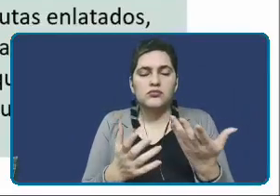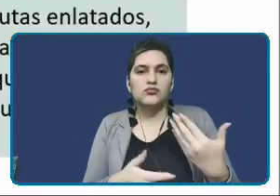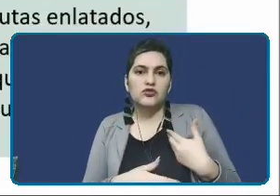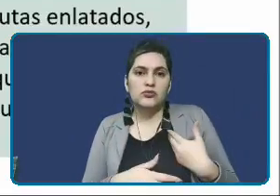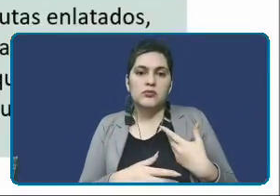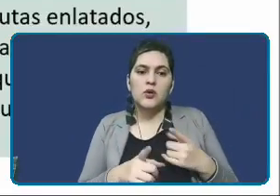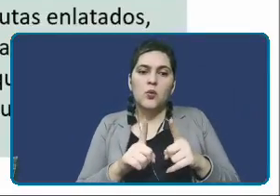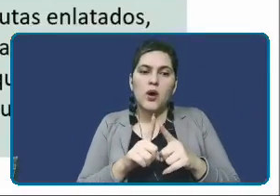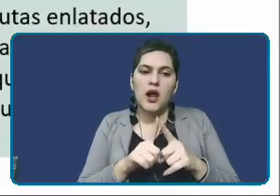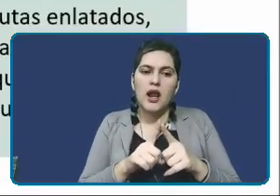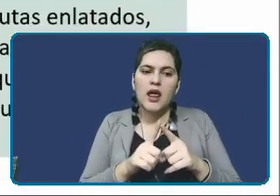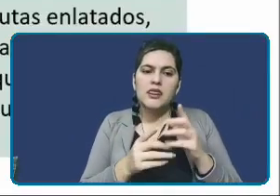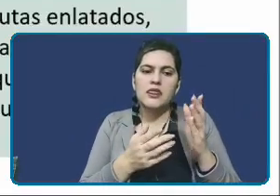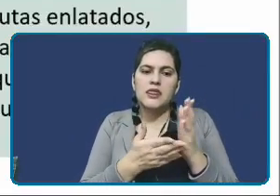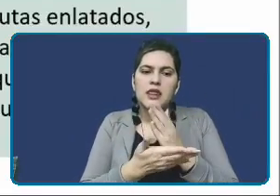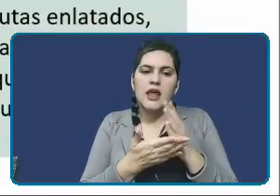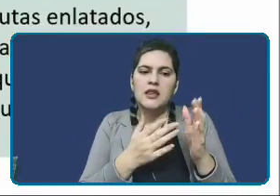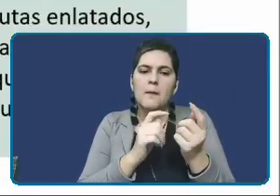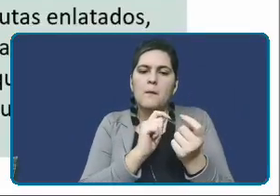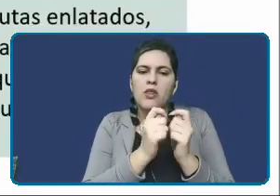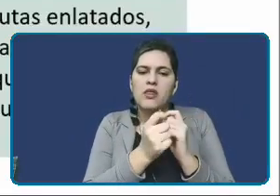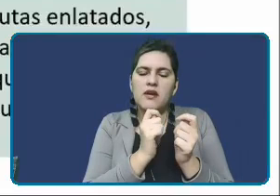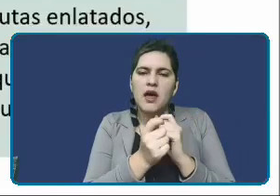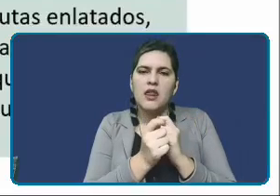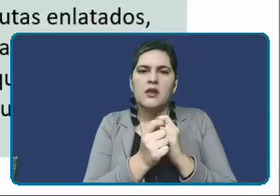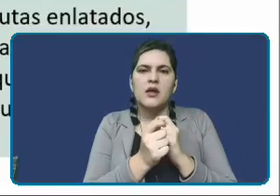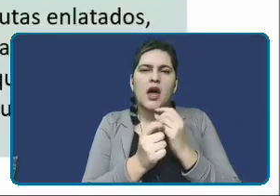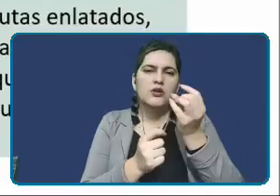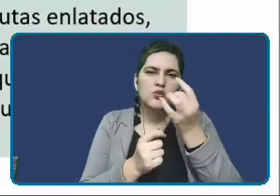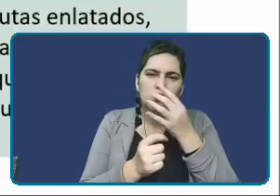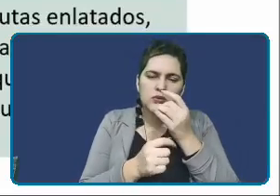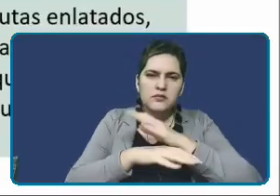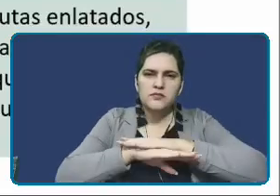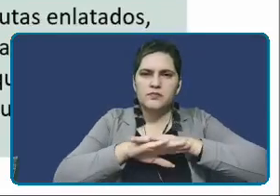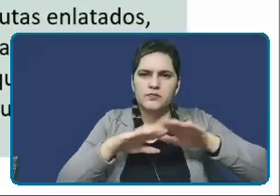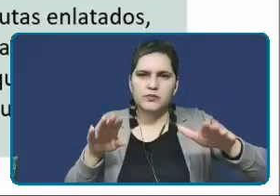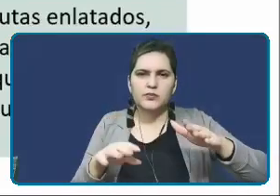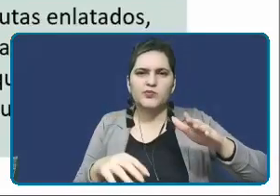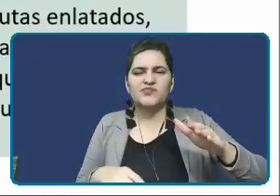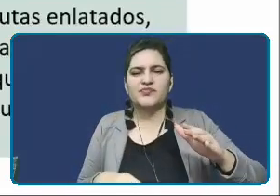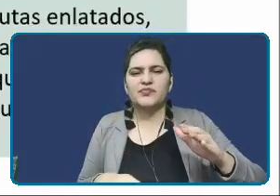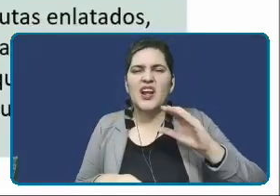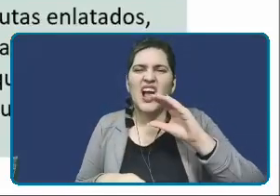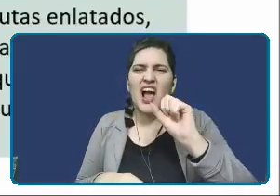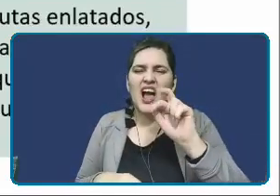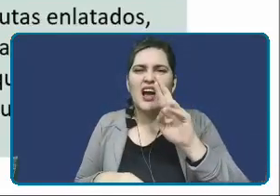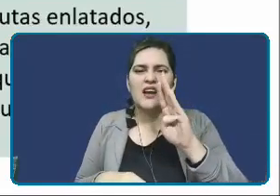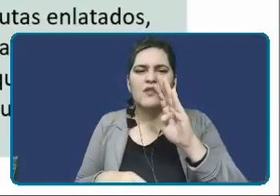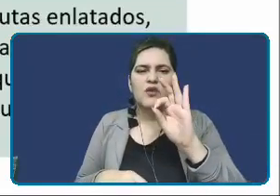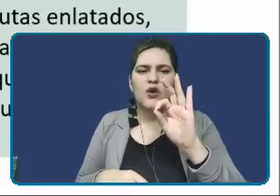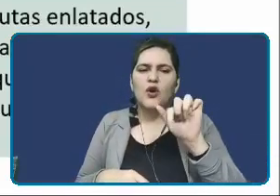la modificada, o sea, carbohidratos y azúcar, o actualmente como la dieta